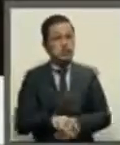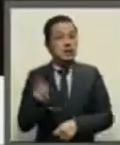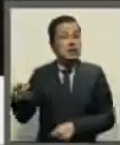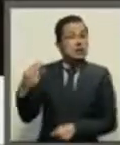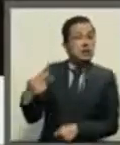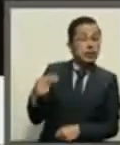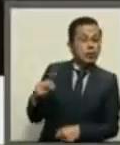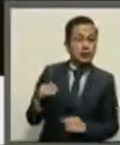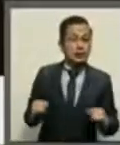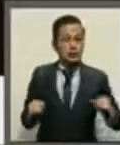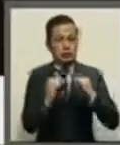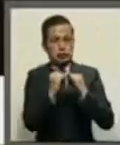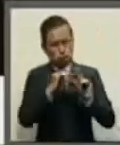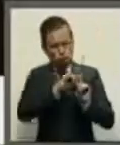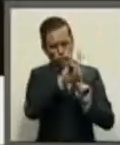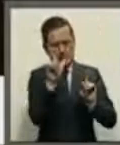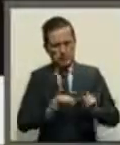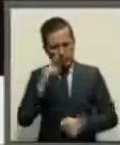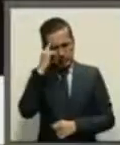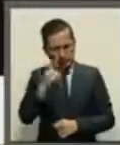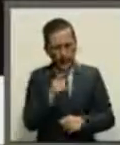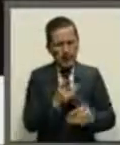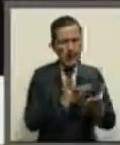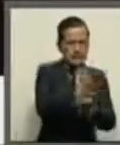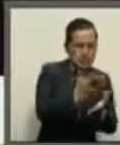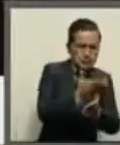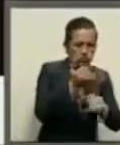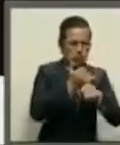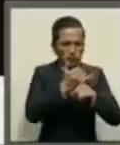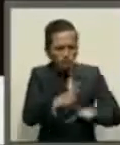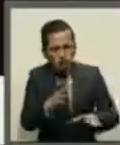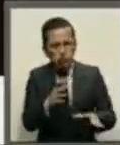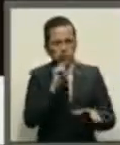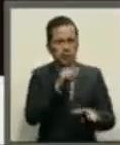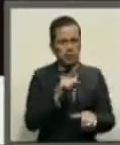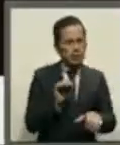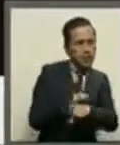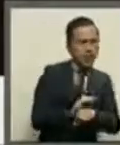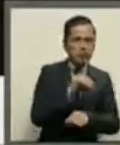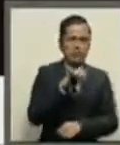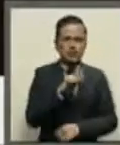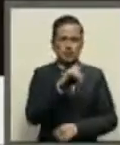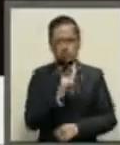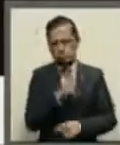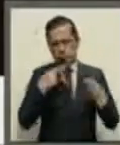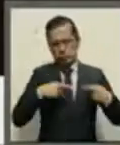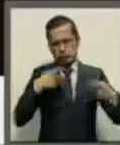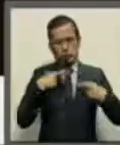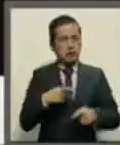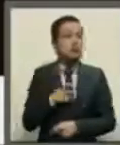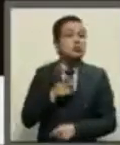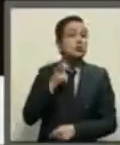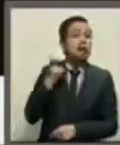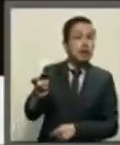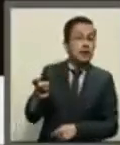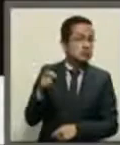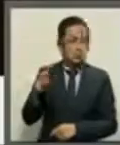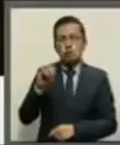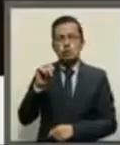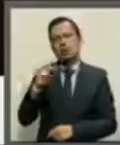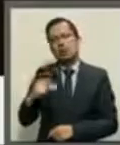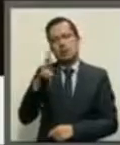de Datos Personales, INAI, cuyo funcionamiento se rige de los principios de certeza, legalidad,